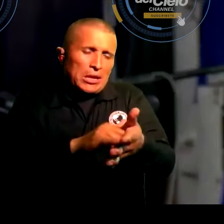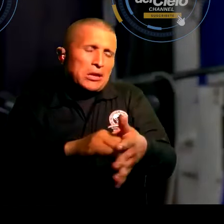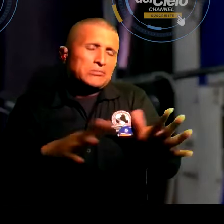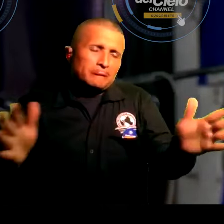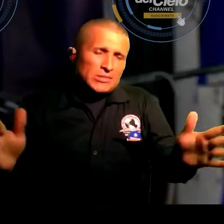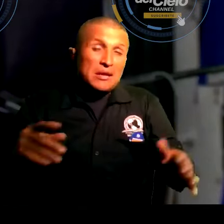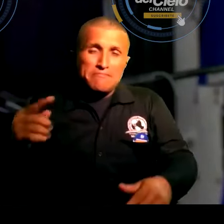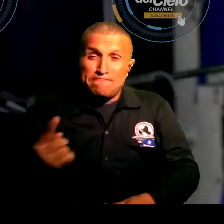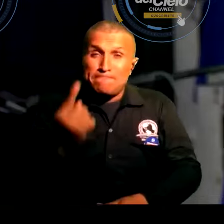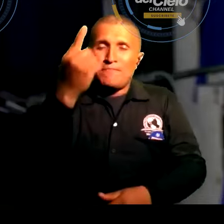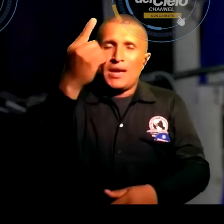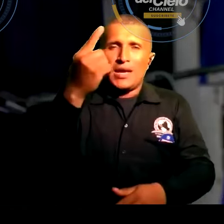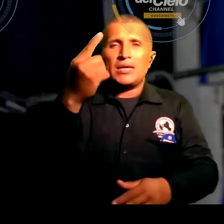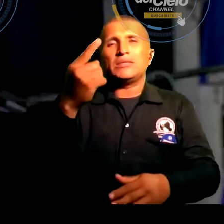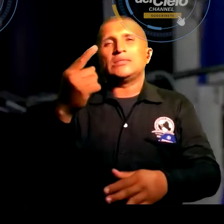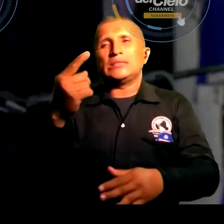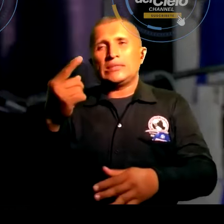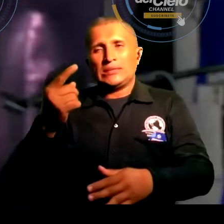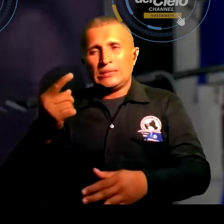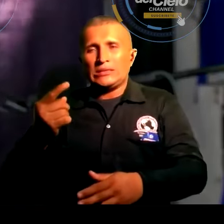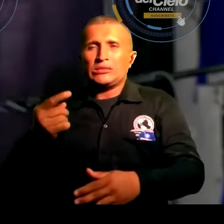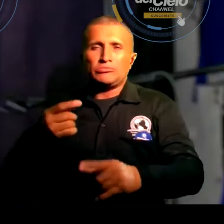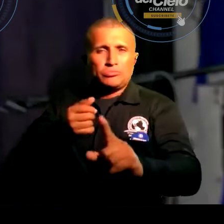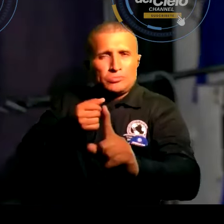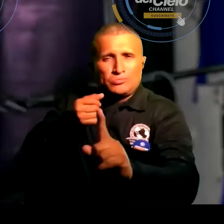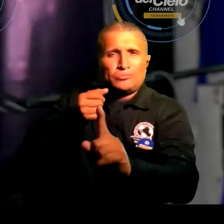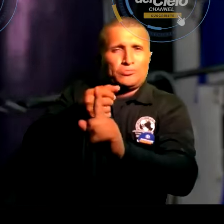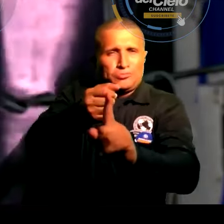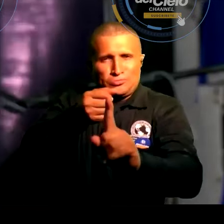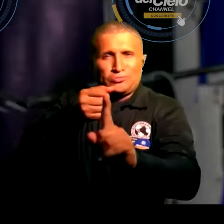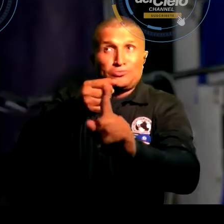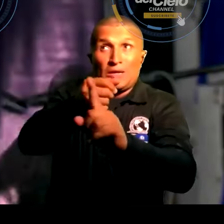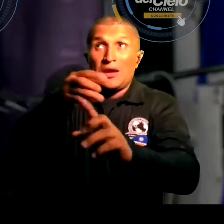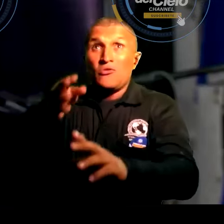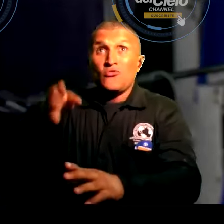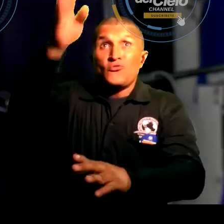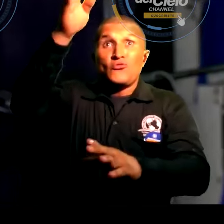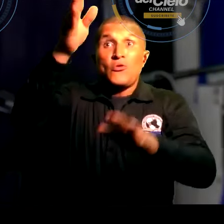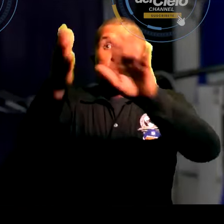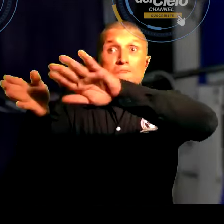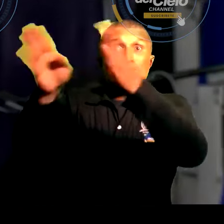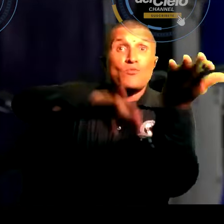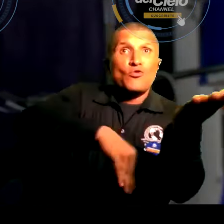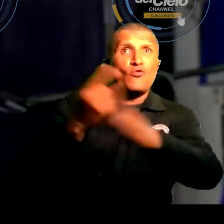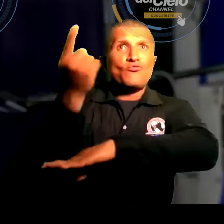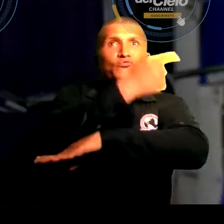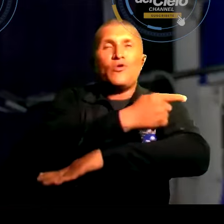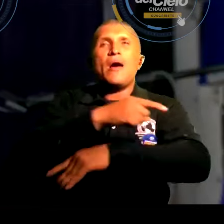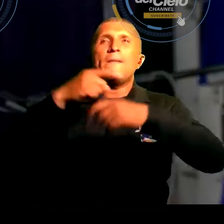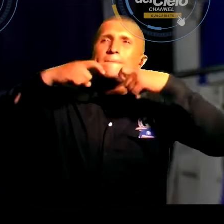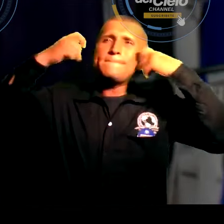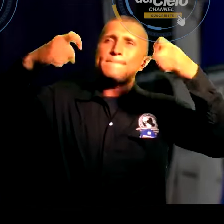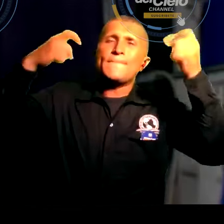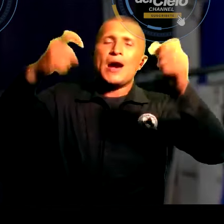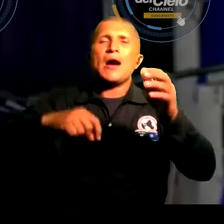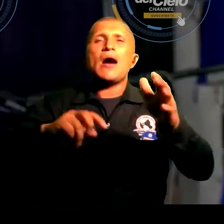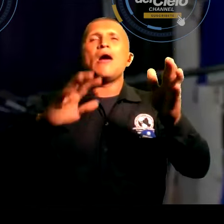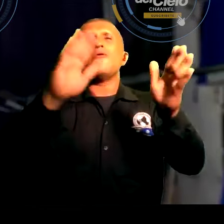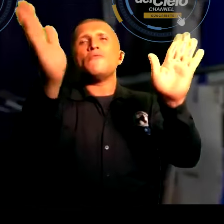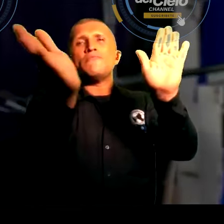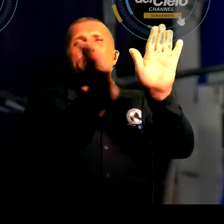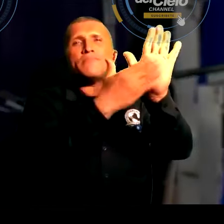que Cristo murió por nuestros pecados conforme a las Escrituras, y que